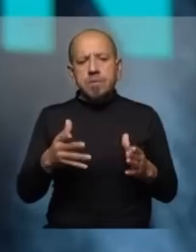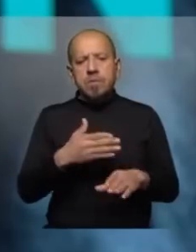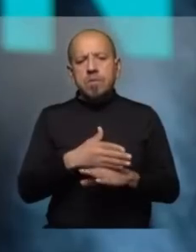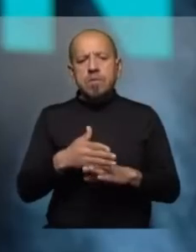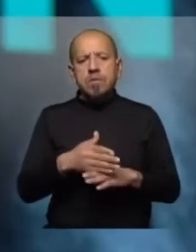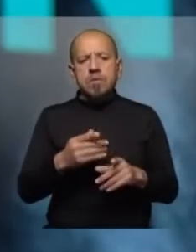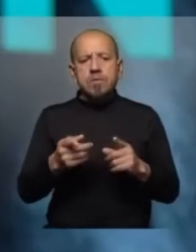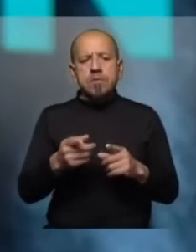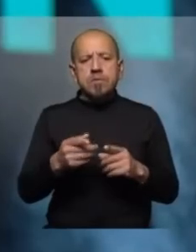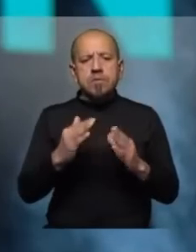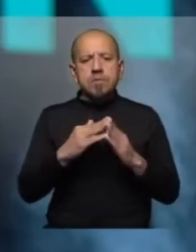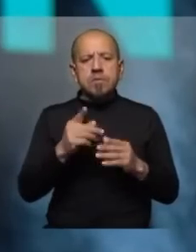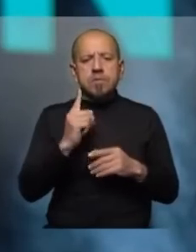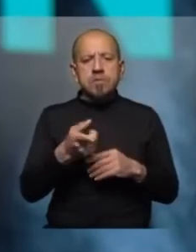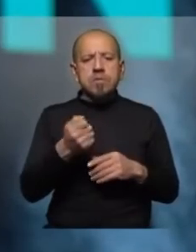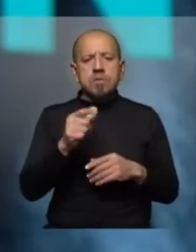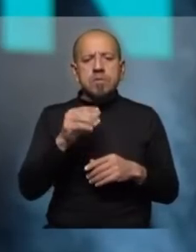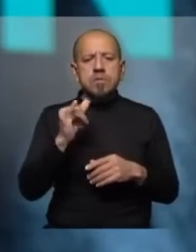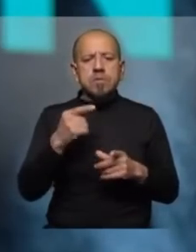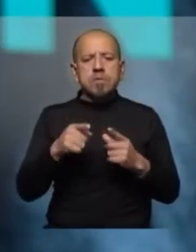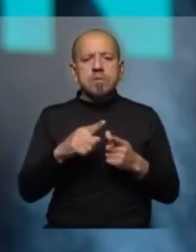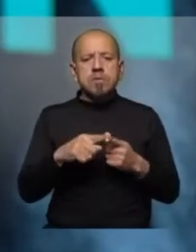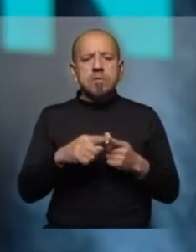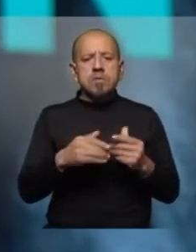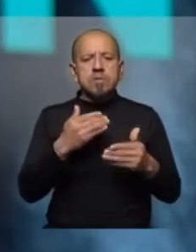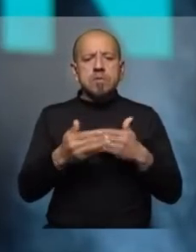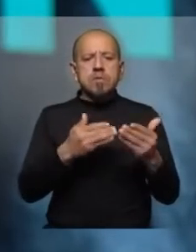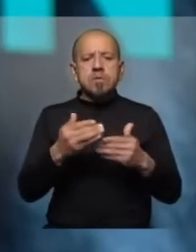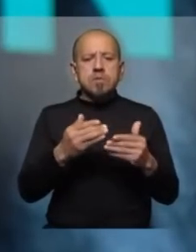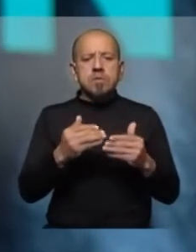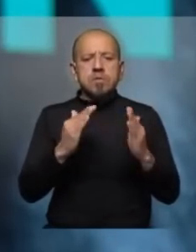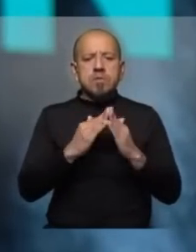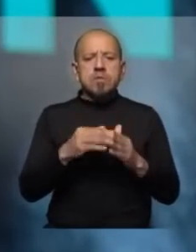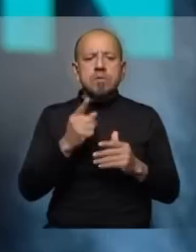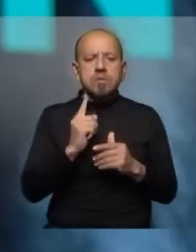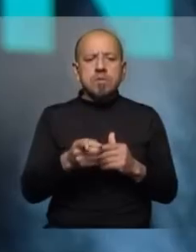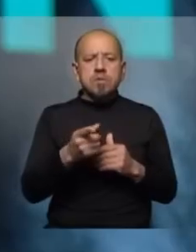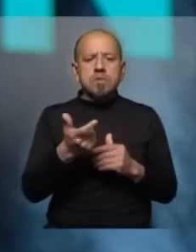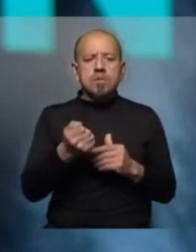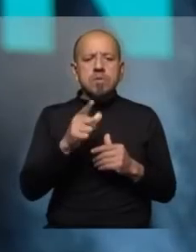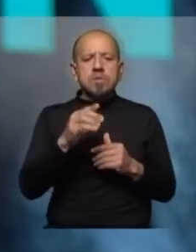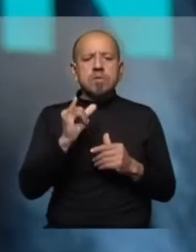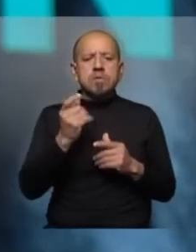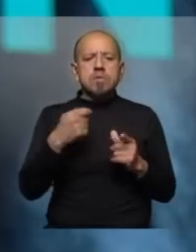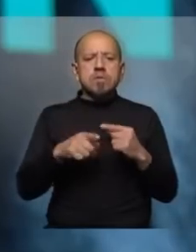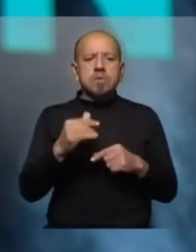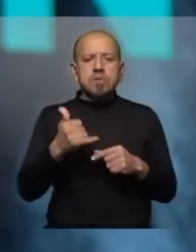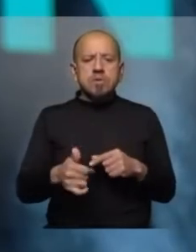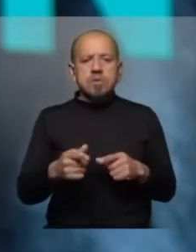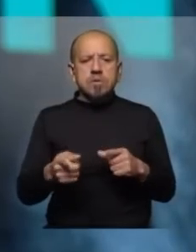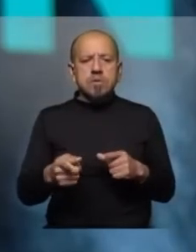de la liquidación de casa de Galicia bueno en el proceso de casa de Galicia es es un proceso sumamente complejo y que tiene como varias